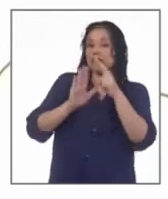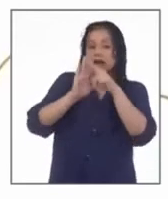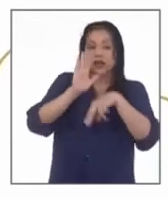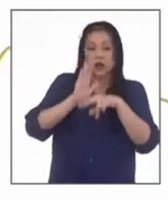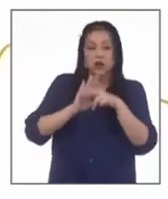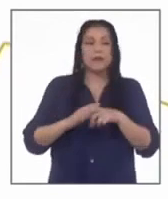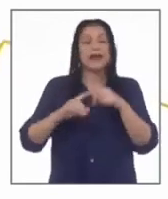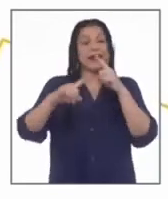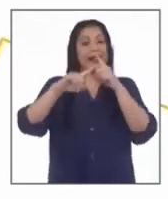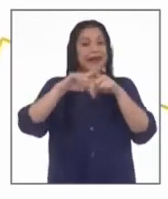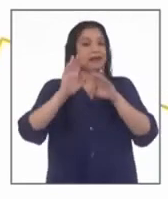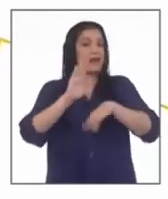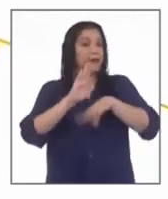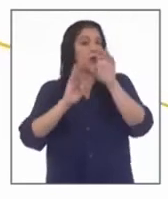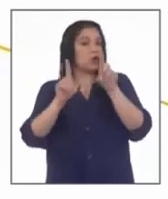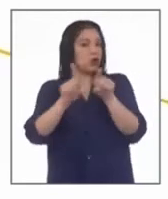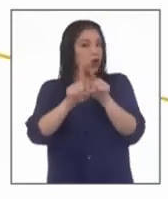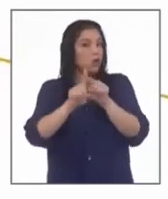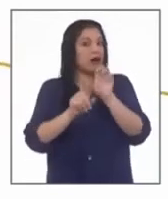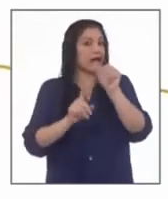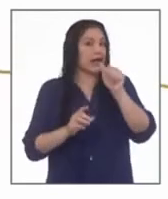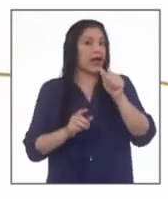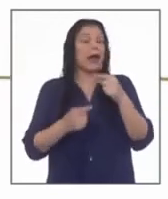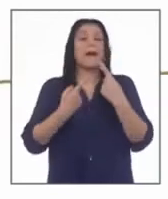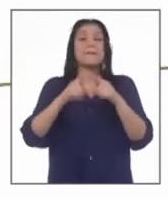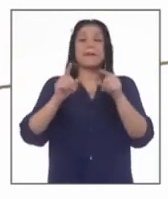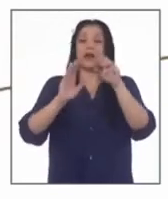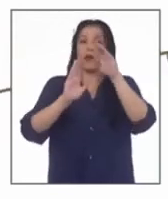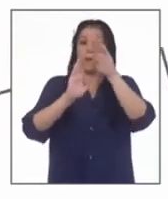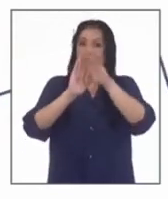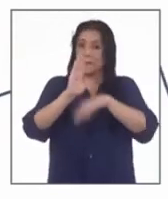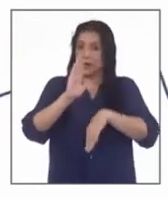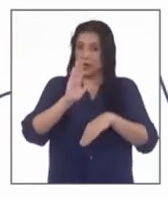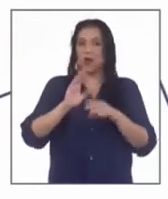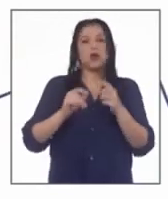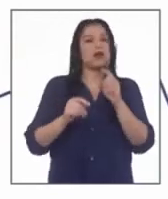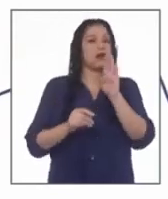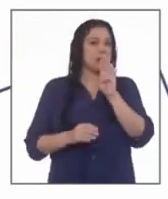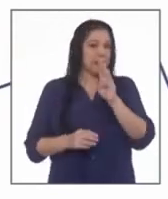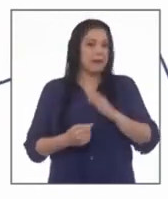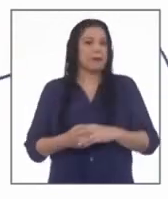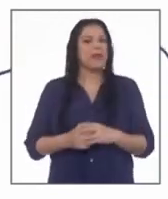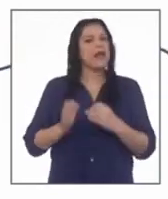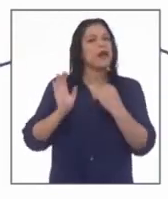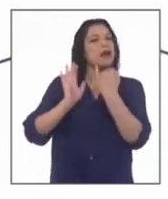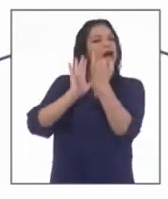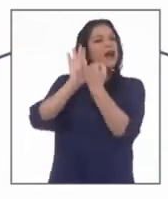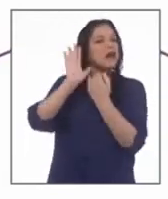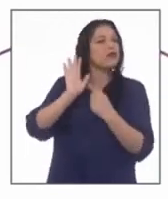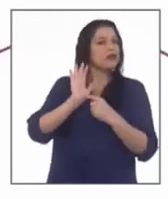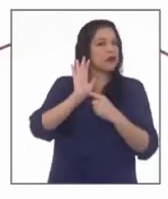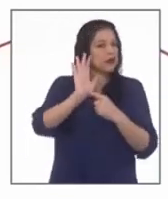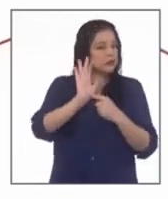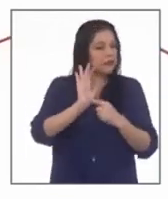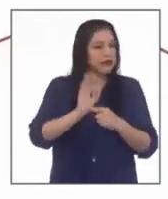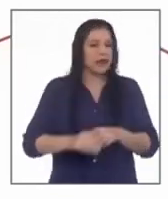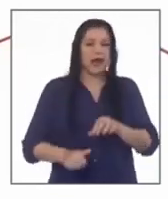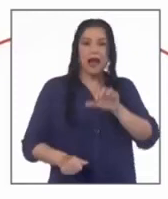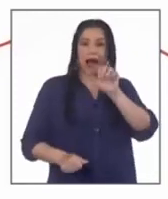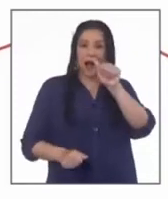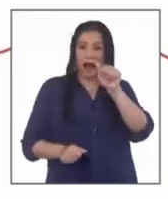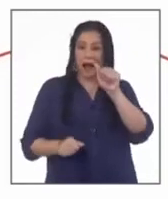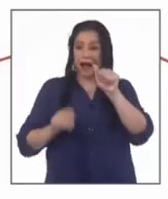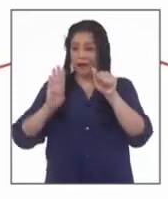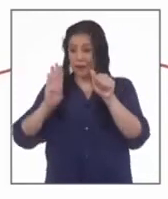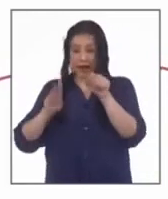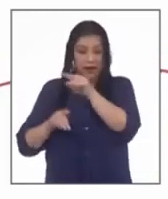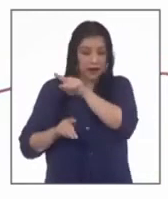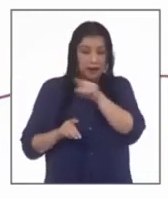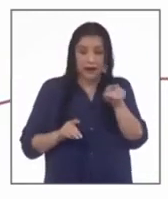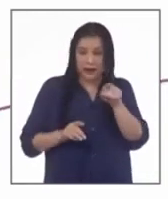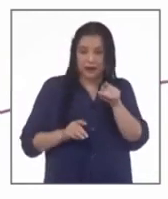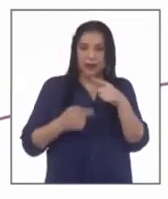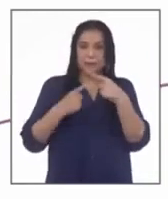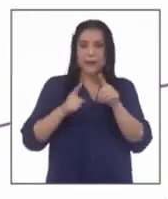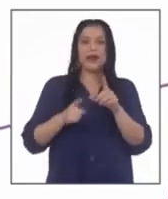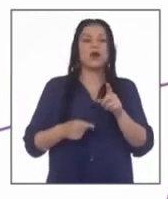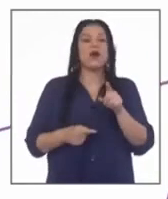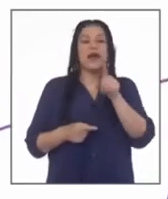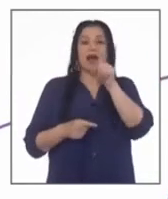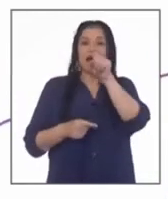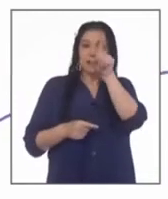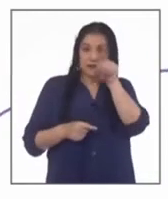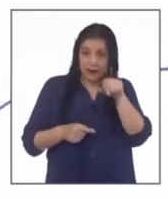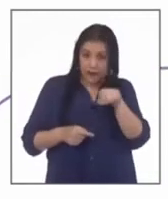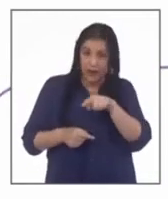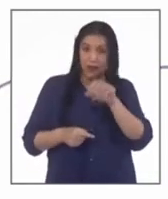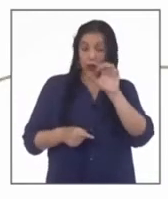es mayor o igual que A, pero menor que B. Gráficamente se tendría los puntos A y B, pero como bien se menciona, cerrado